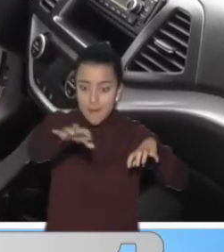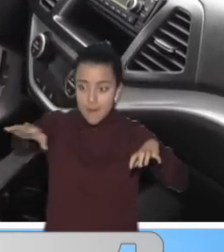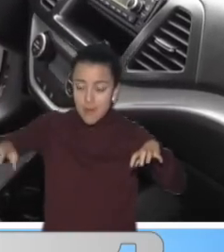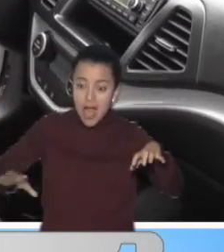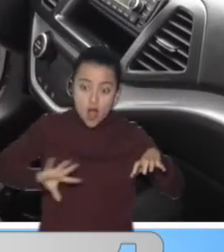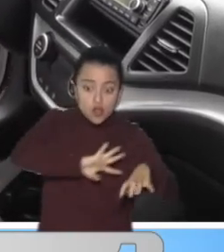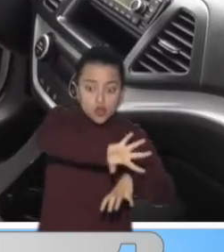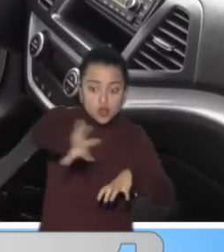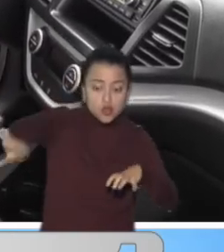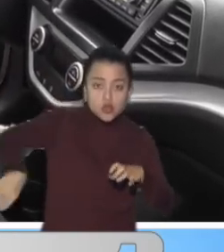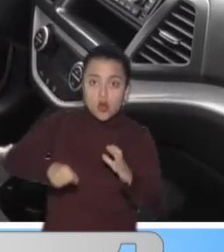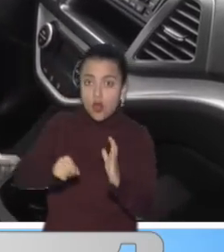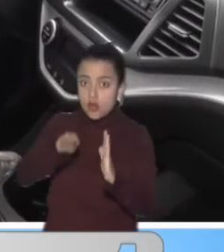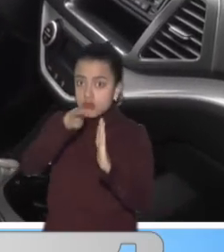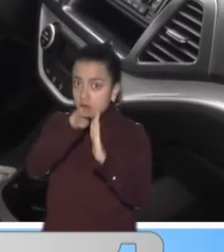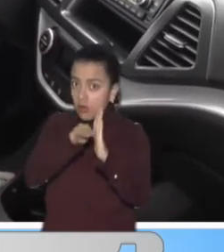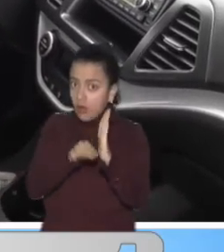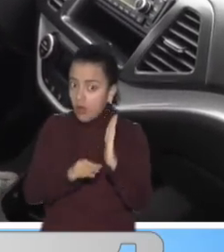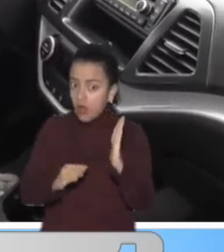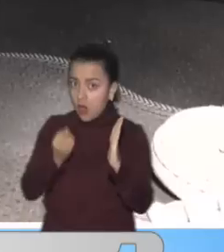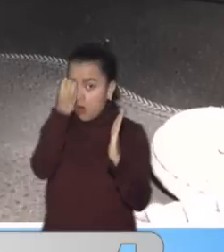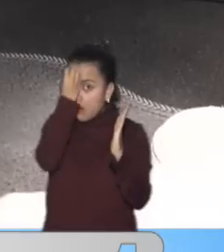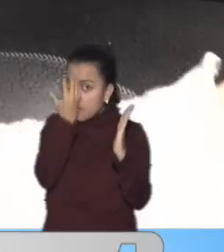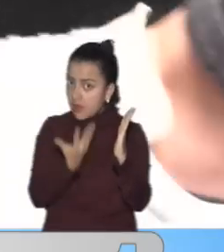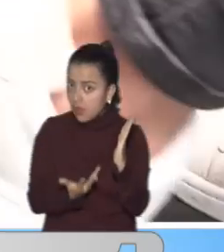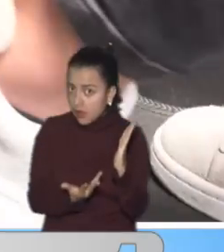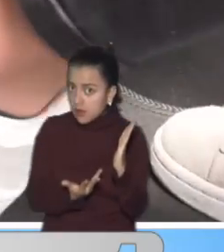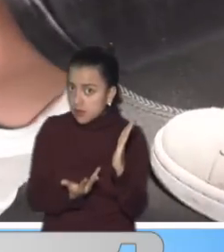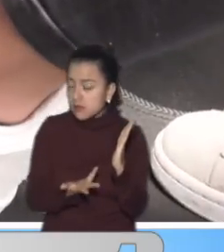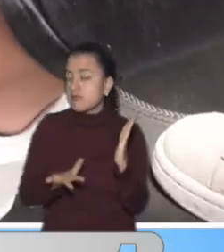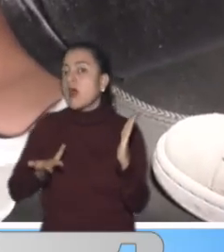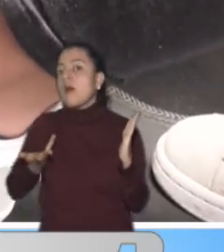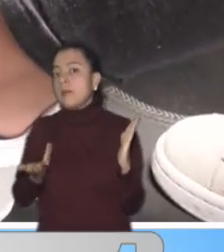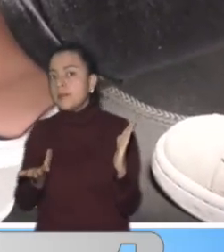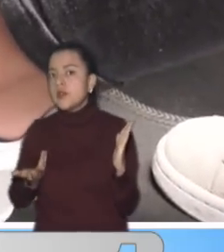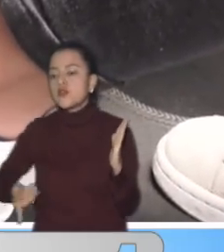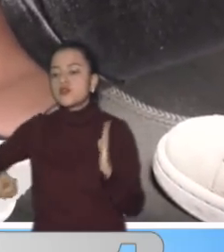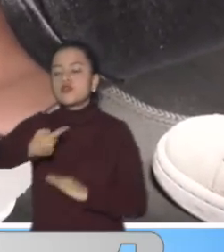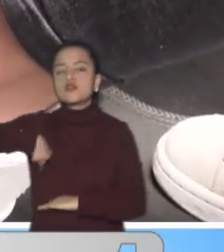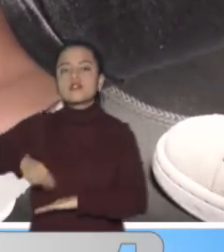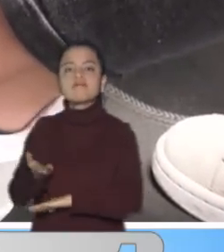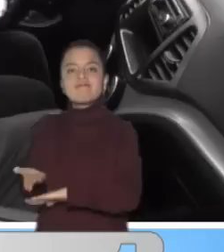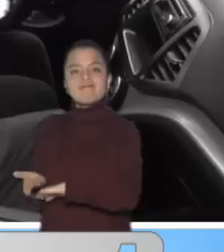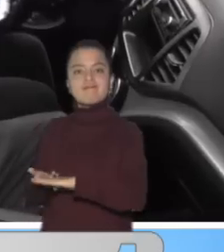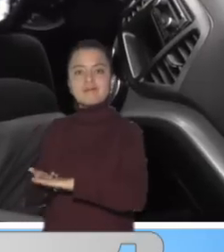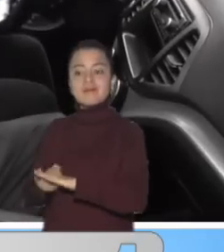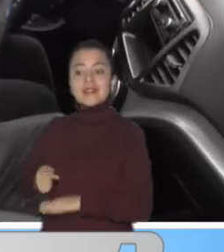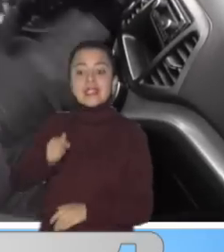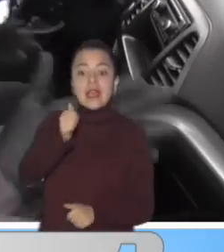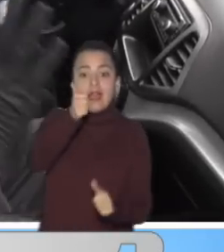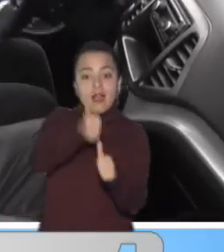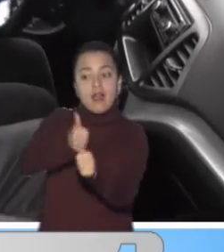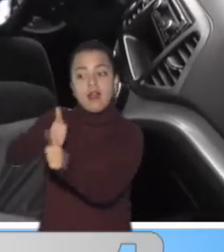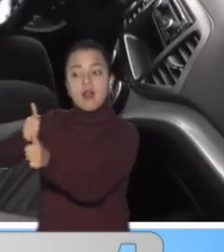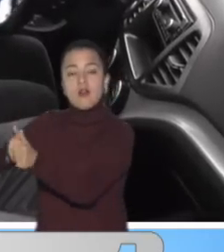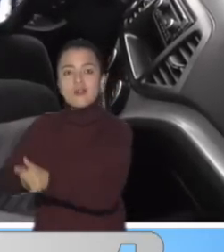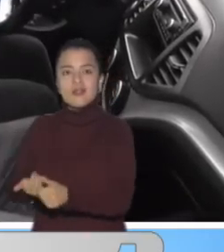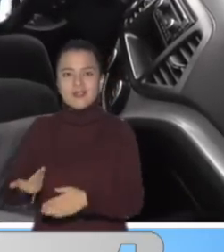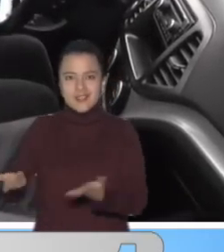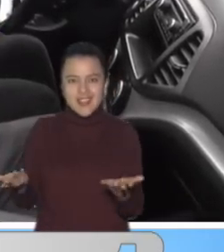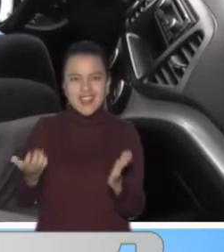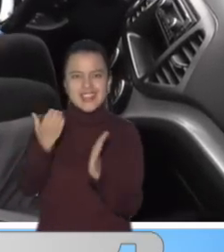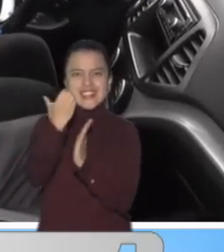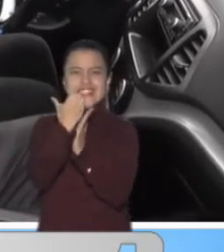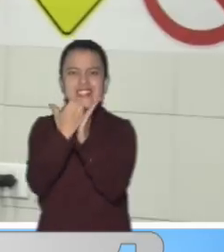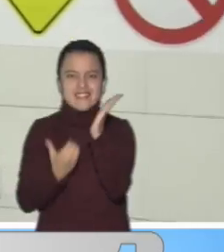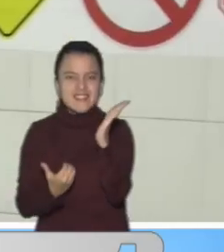normatividad están los centros de enseñanza automovilística. Para ellos se les exige que lo que certifiquen sea lo que realmente